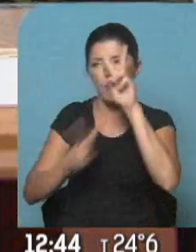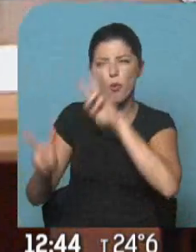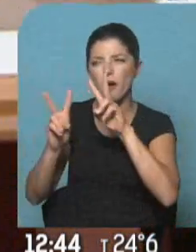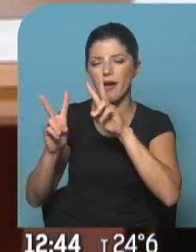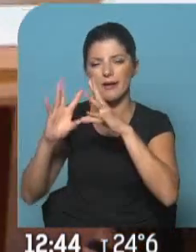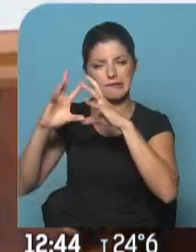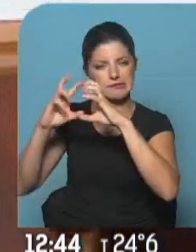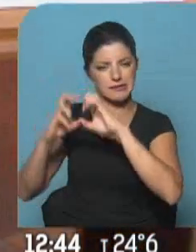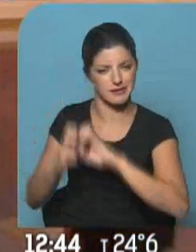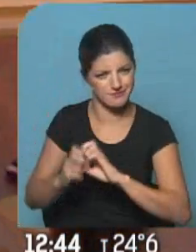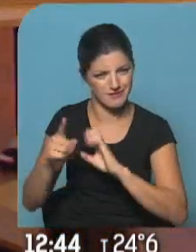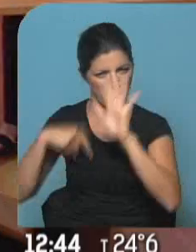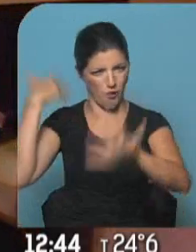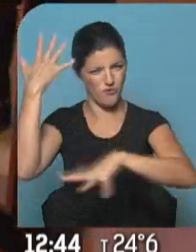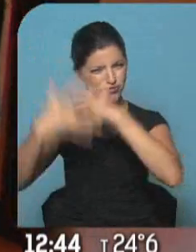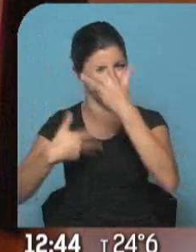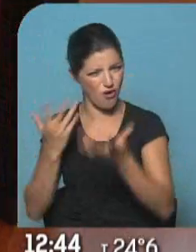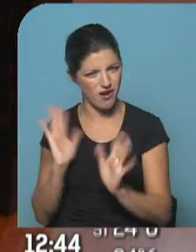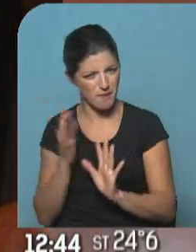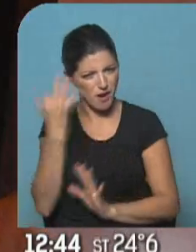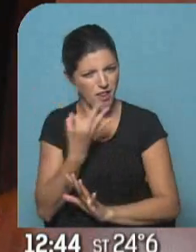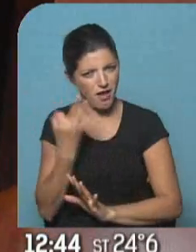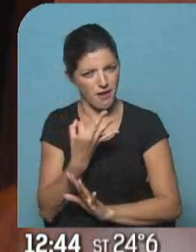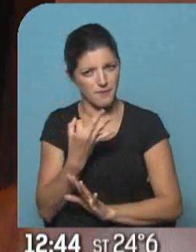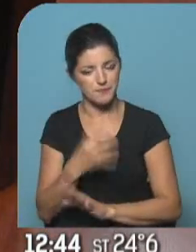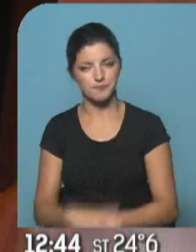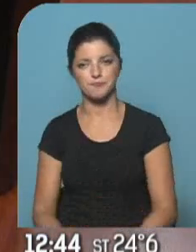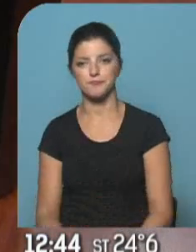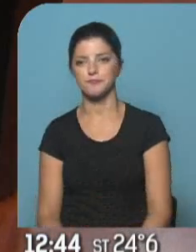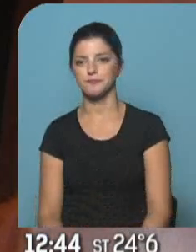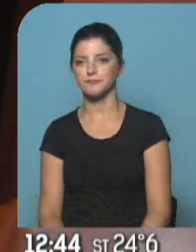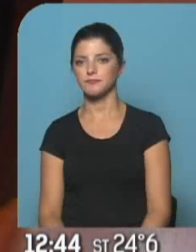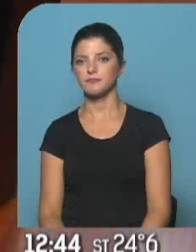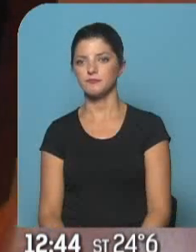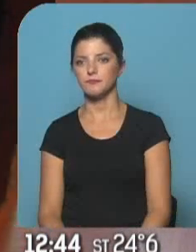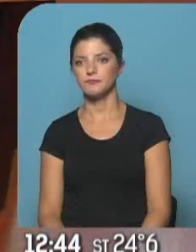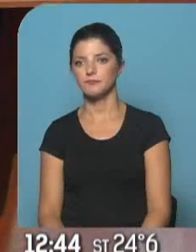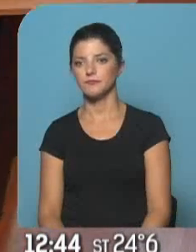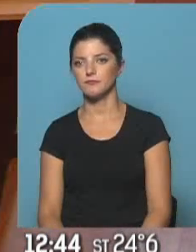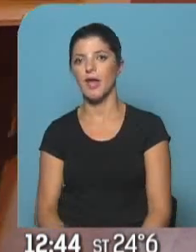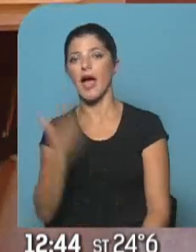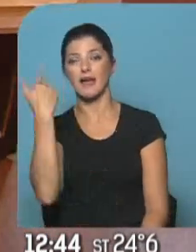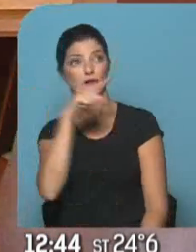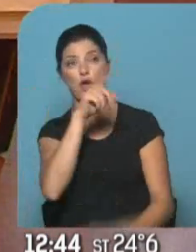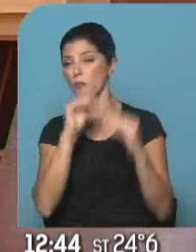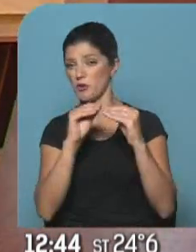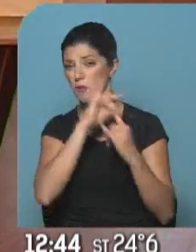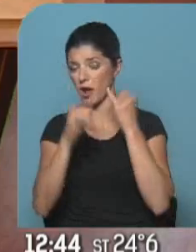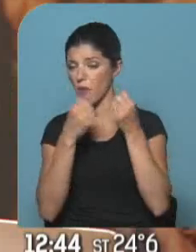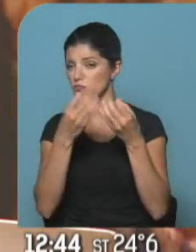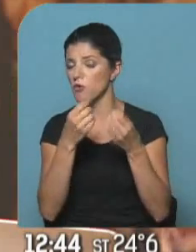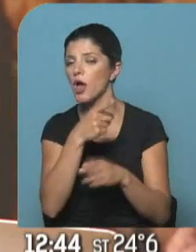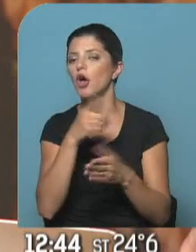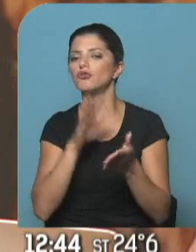Ciudadana. Porque también, digamos, hay un rasgo que tiene que ver con esto que repasaba bien José, es decir, los distintos